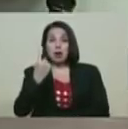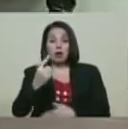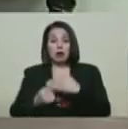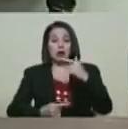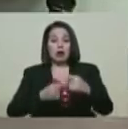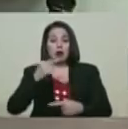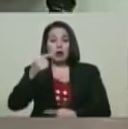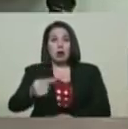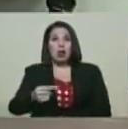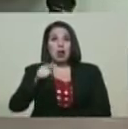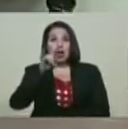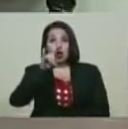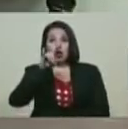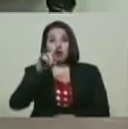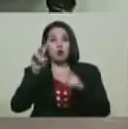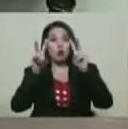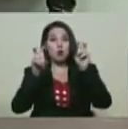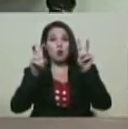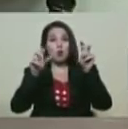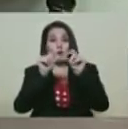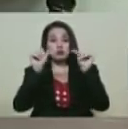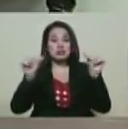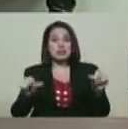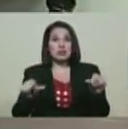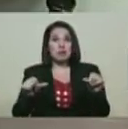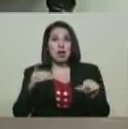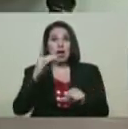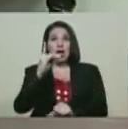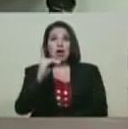lunes el nuevo sistema DICOM,